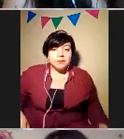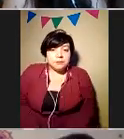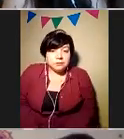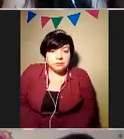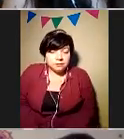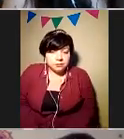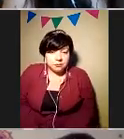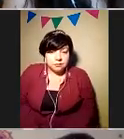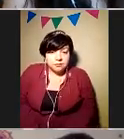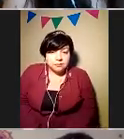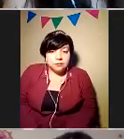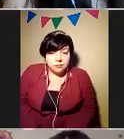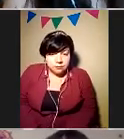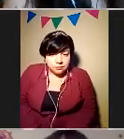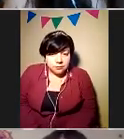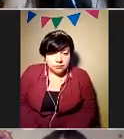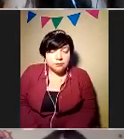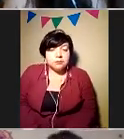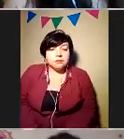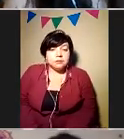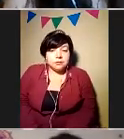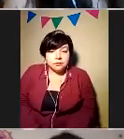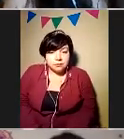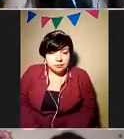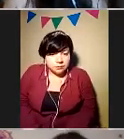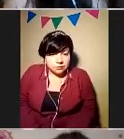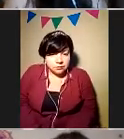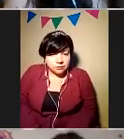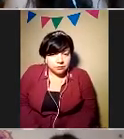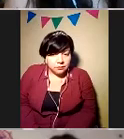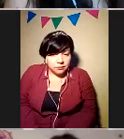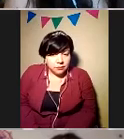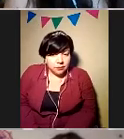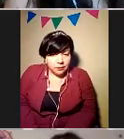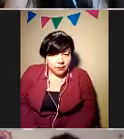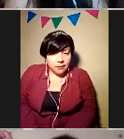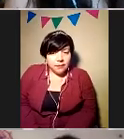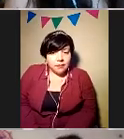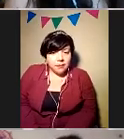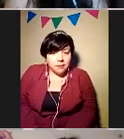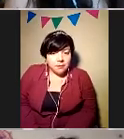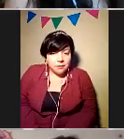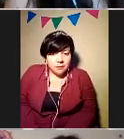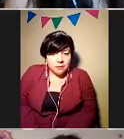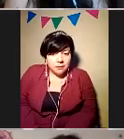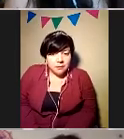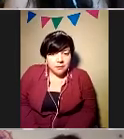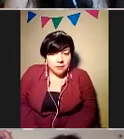permite eso, de que en verdad te quede bien a ti, que no sé, tenía una pechuga más grande que la otra, tenía un hombro más arriba que el